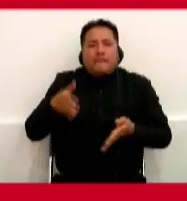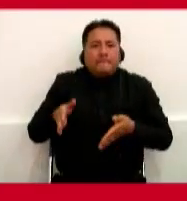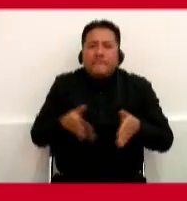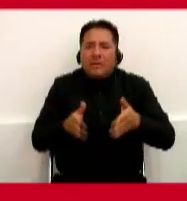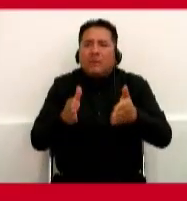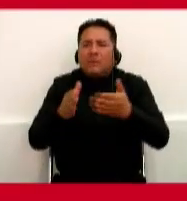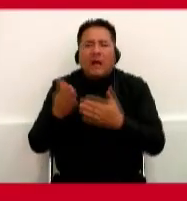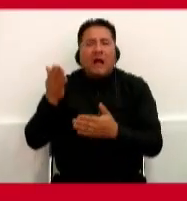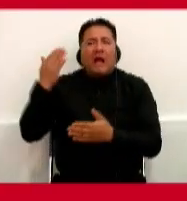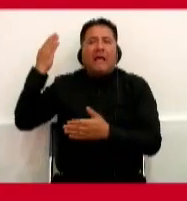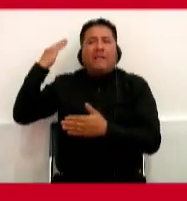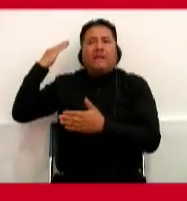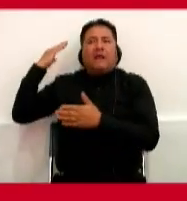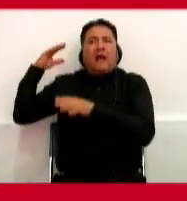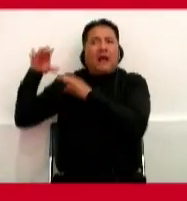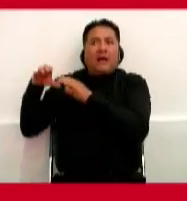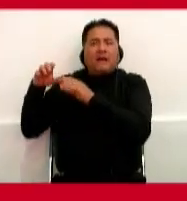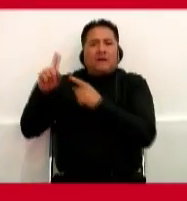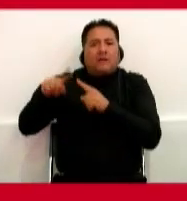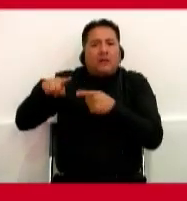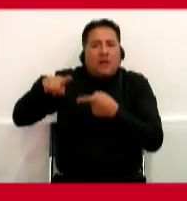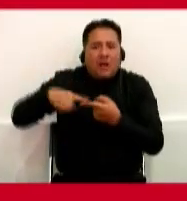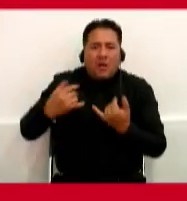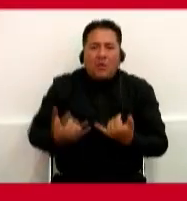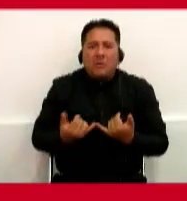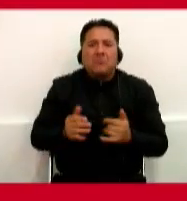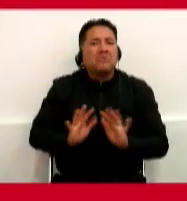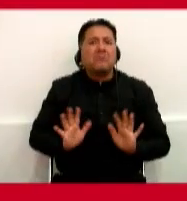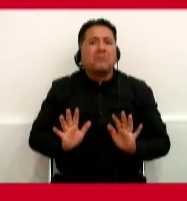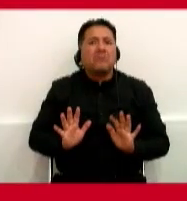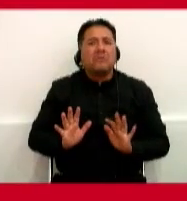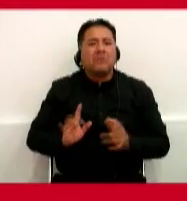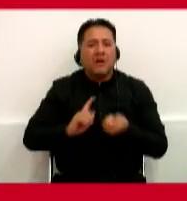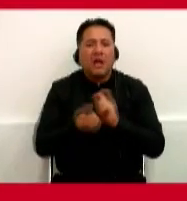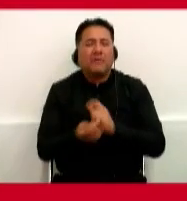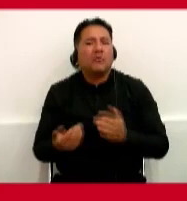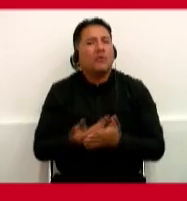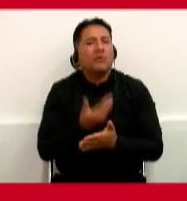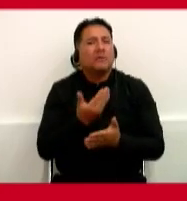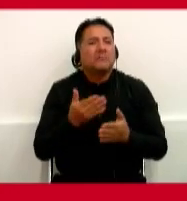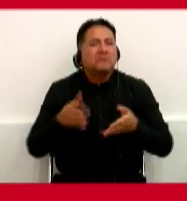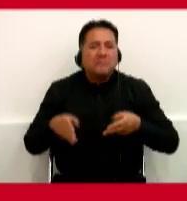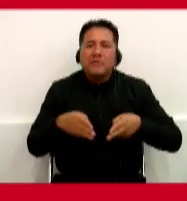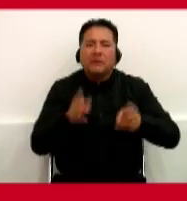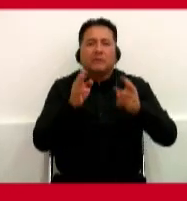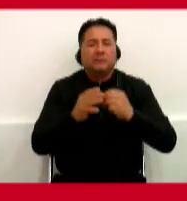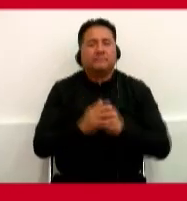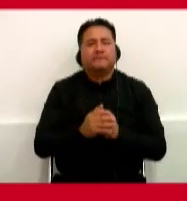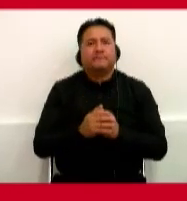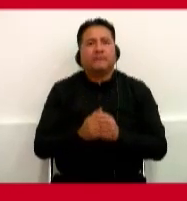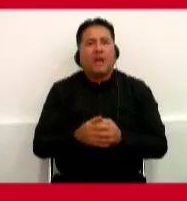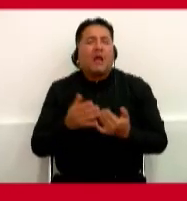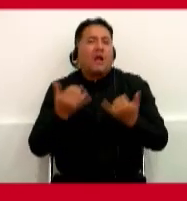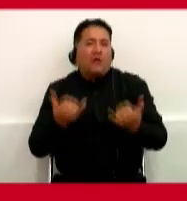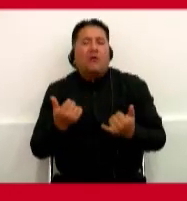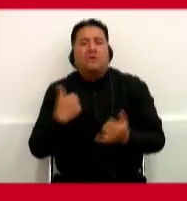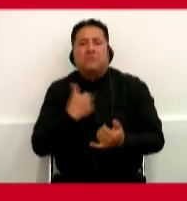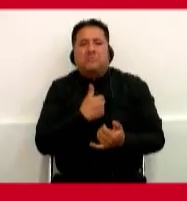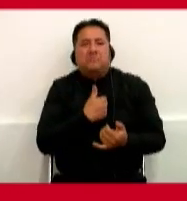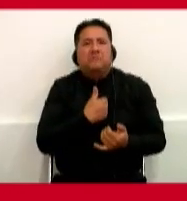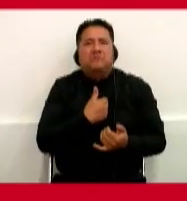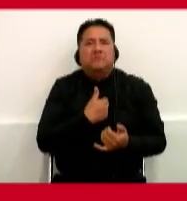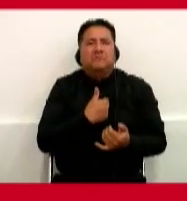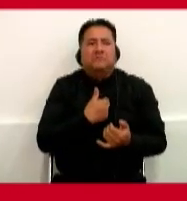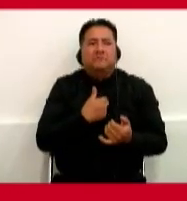implementado, ejecutado en su momento, y tuvieron su efecto y su efectividad, ¿no es cierto? Y ahora estamos en otro escenario de maximizar